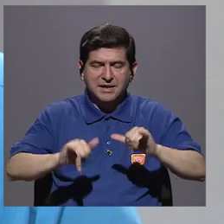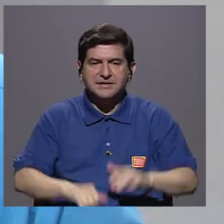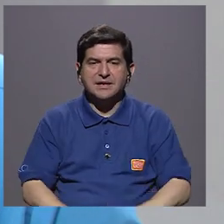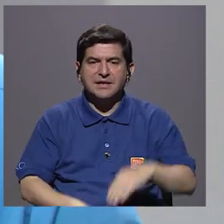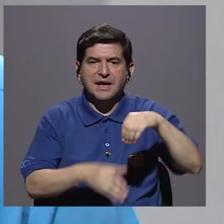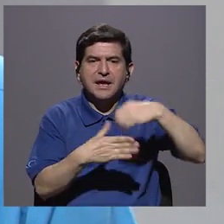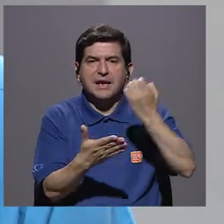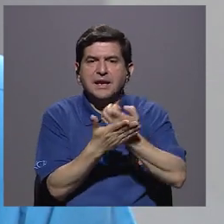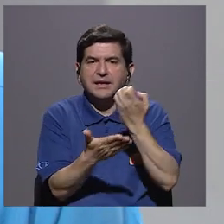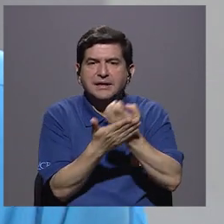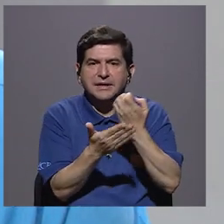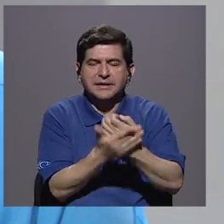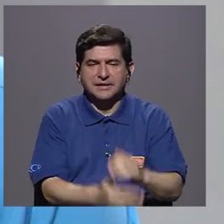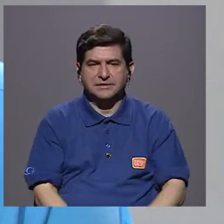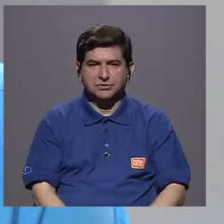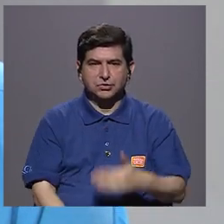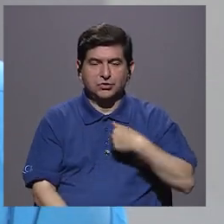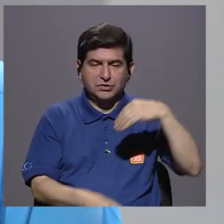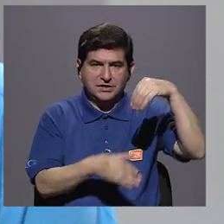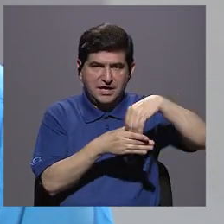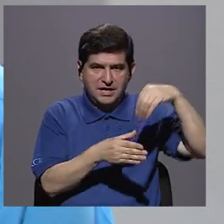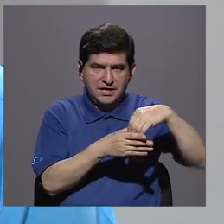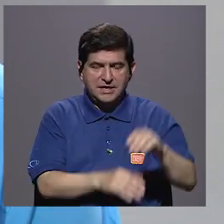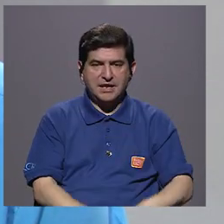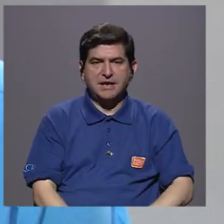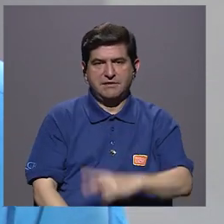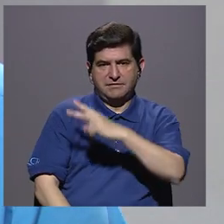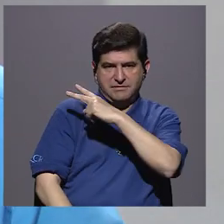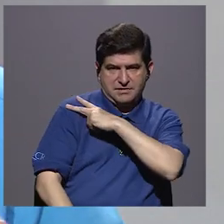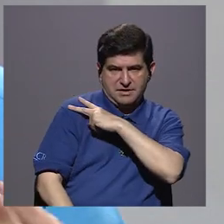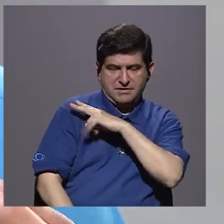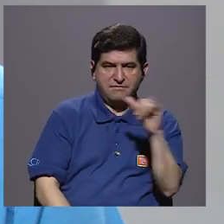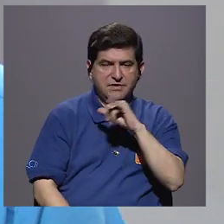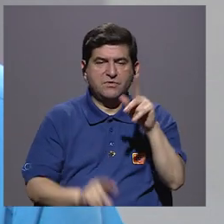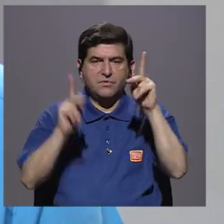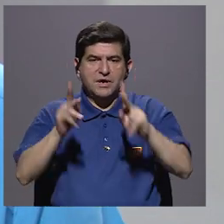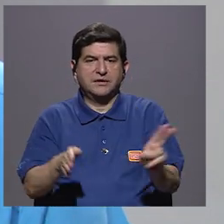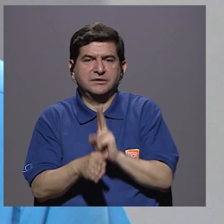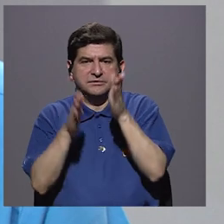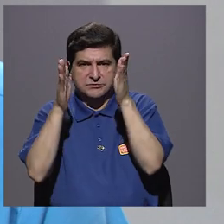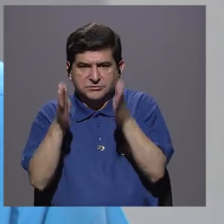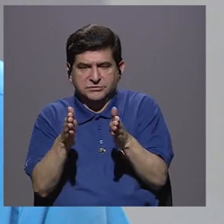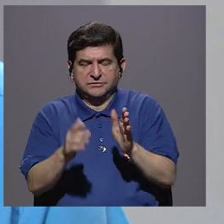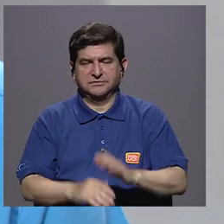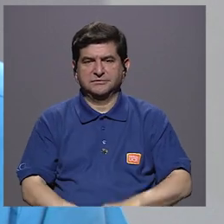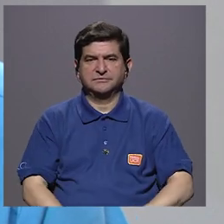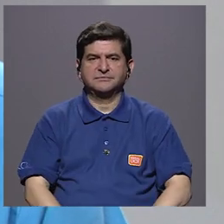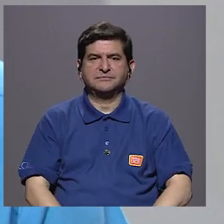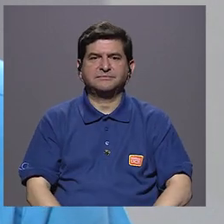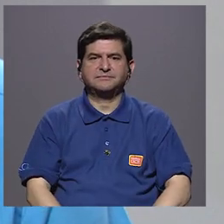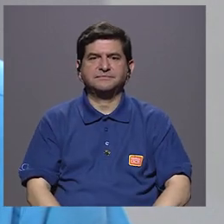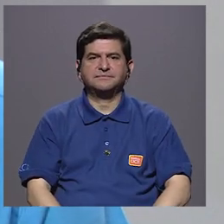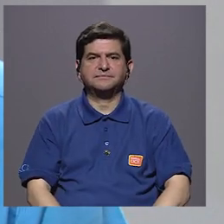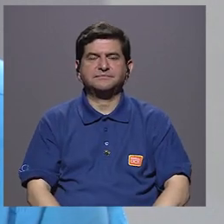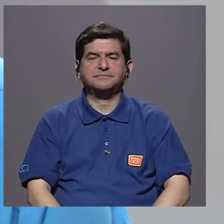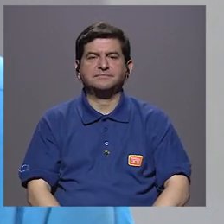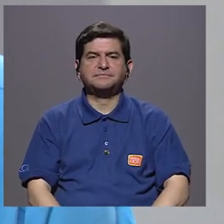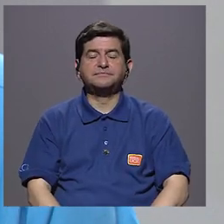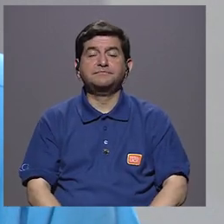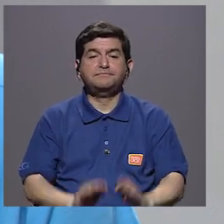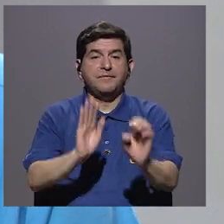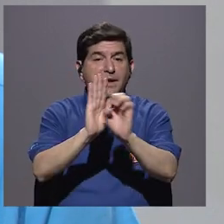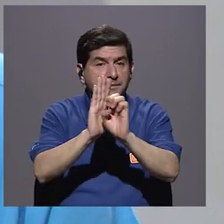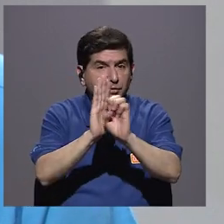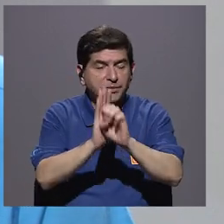con ingresos. Entonces tenemos ingresos tanto del patrono como de las personas usuarias que lo utilizamos, que lo damos, ¿verdad?